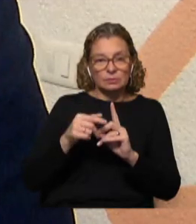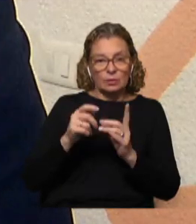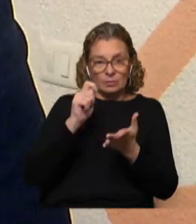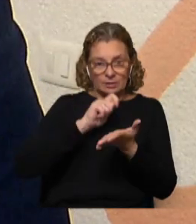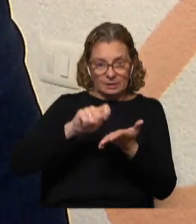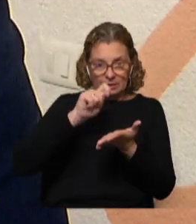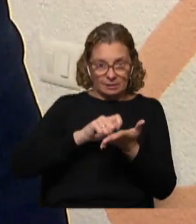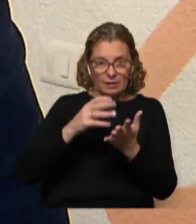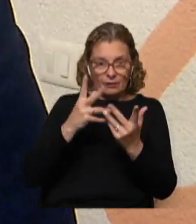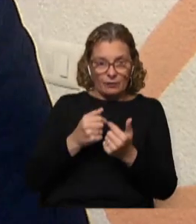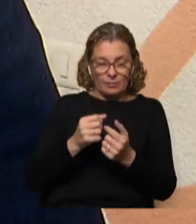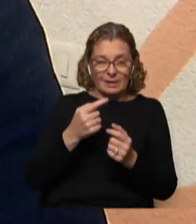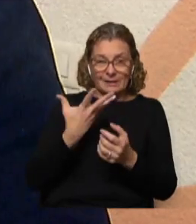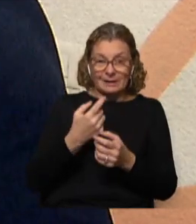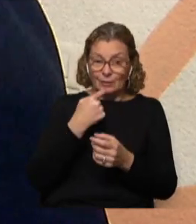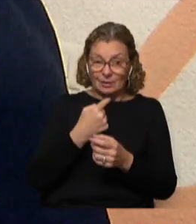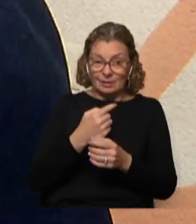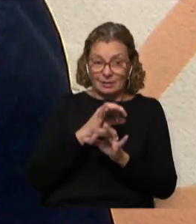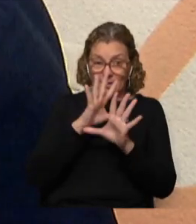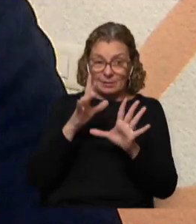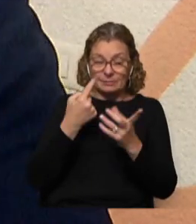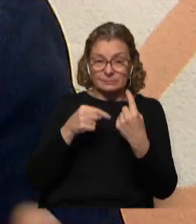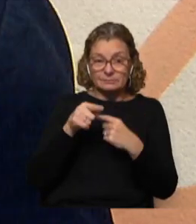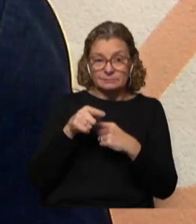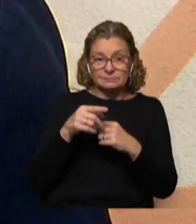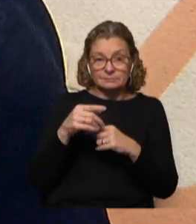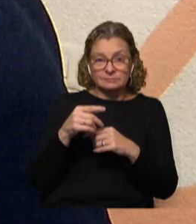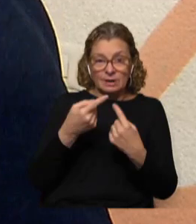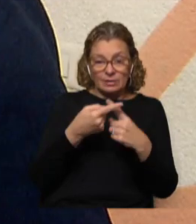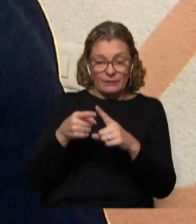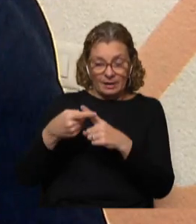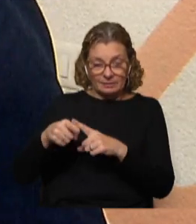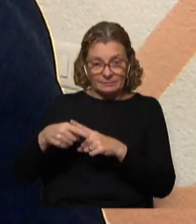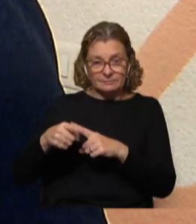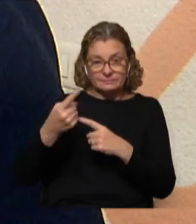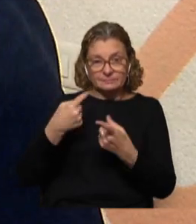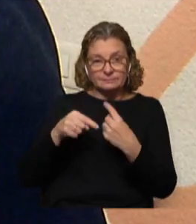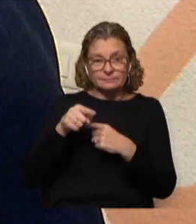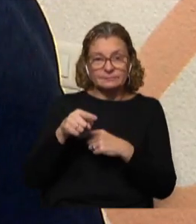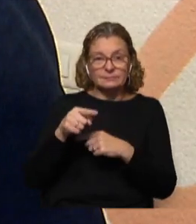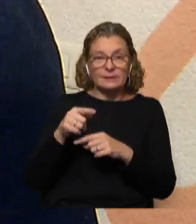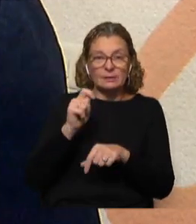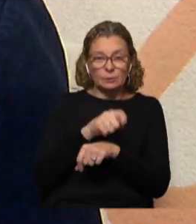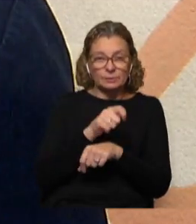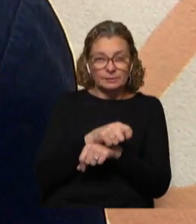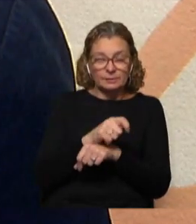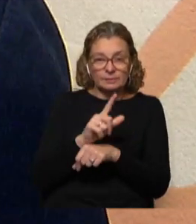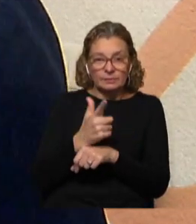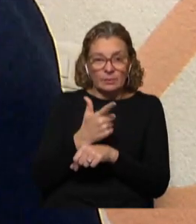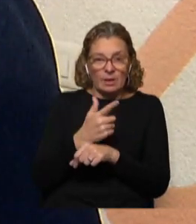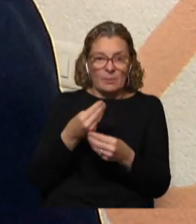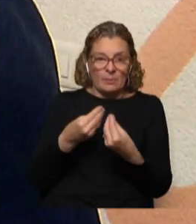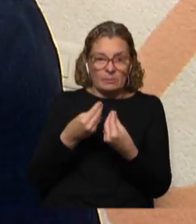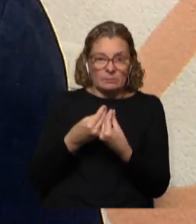esta forma, ¿no? Quiero aclarar, pero que abarcarían estas conductas, pero están dispersas. Entonces, contemplación jurídica no tenemos suficiente,